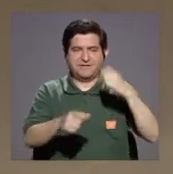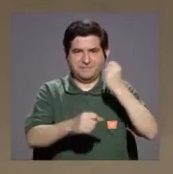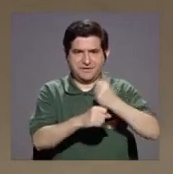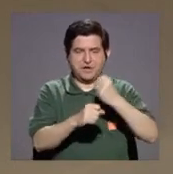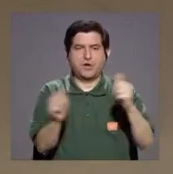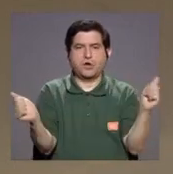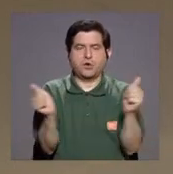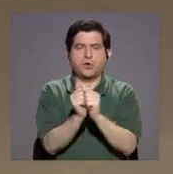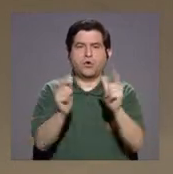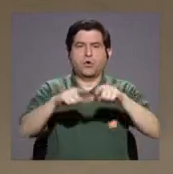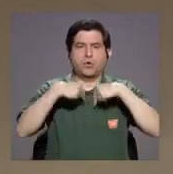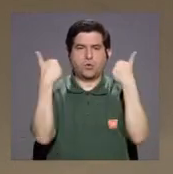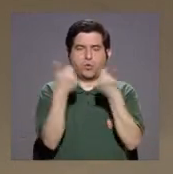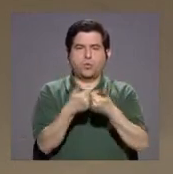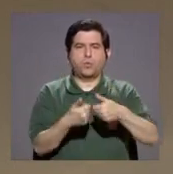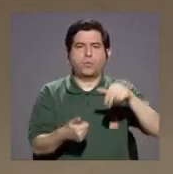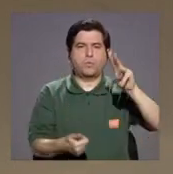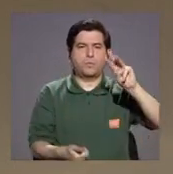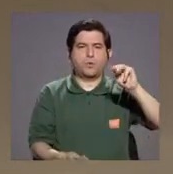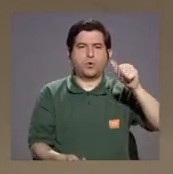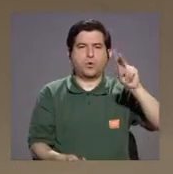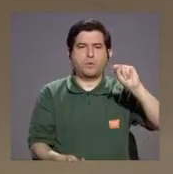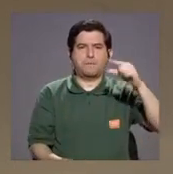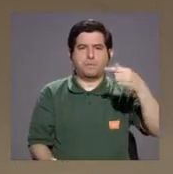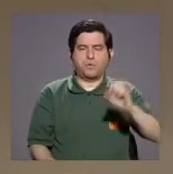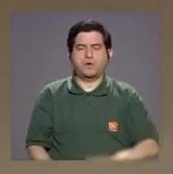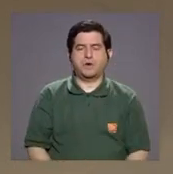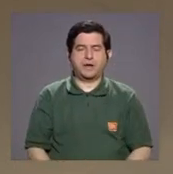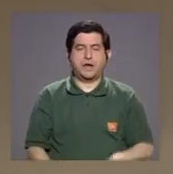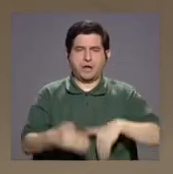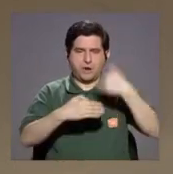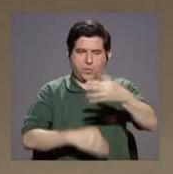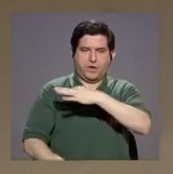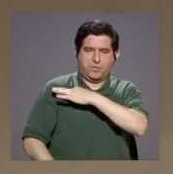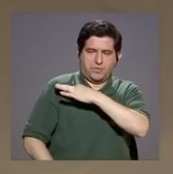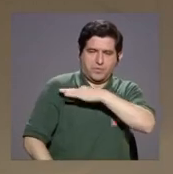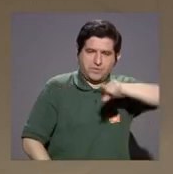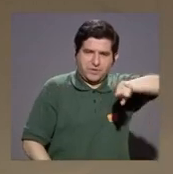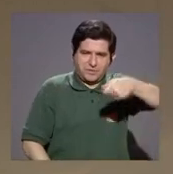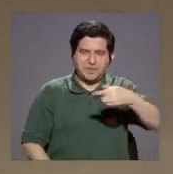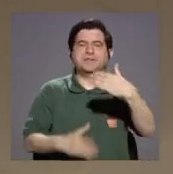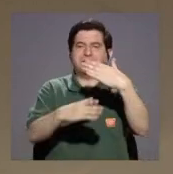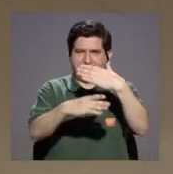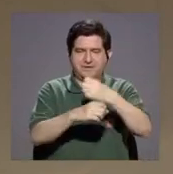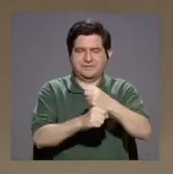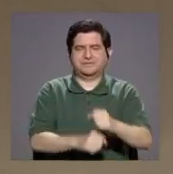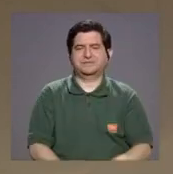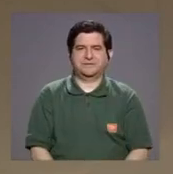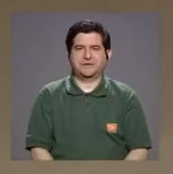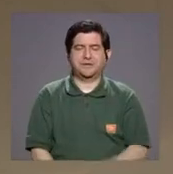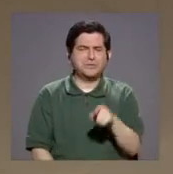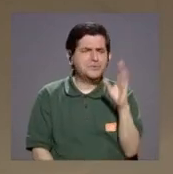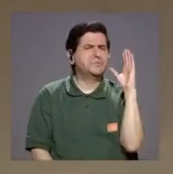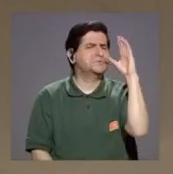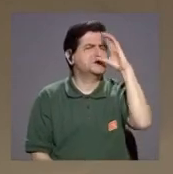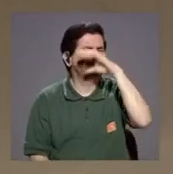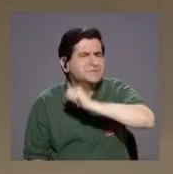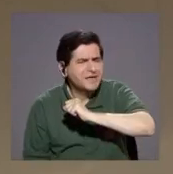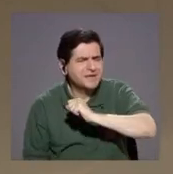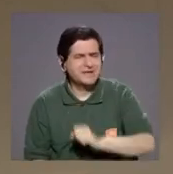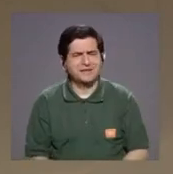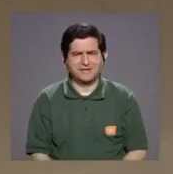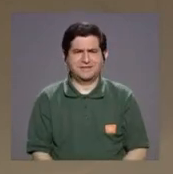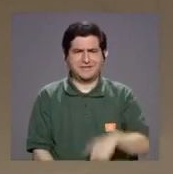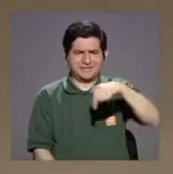con el grupo monje de las cuales vamos a hablar una vez que el canal nos invite a hacerlo van a ver ustedes qué es un